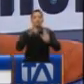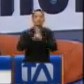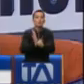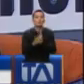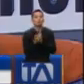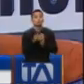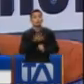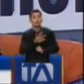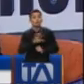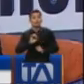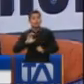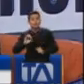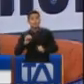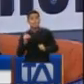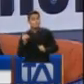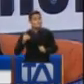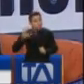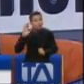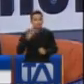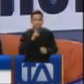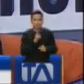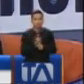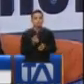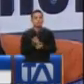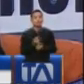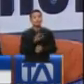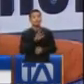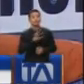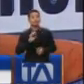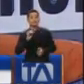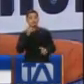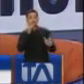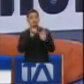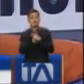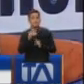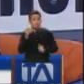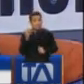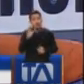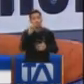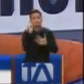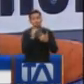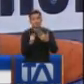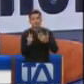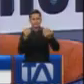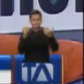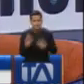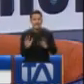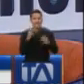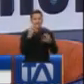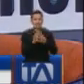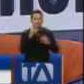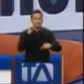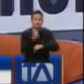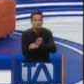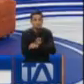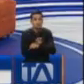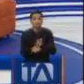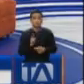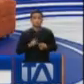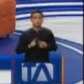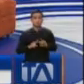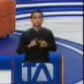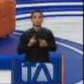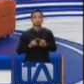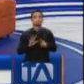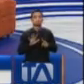de 500 denuncias, quiero actualizar el dato también, que haya más de 500 denuncias, que ya tengamos sentencias judiciales y que cada vez, y con dos órdenes de prisión, una